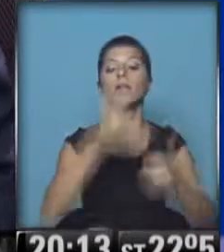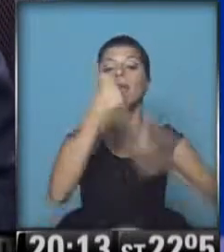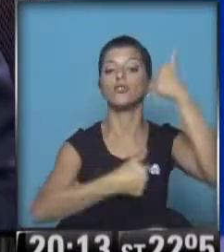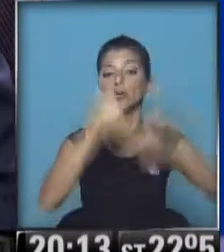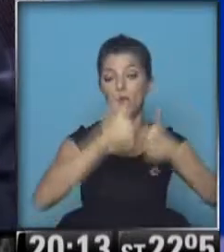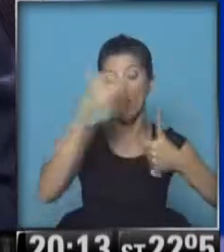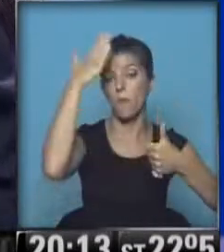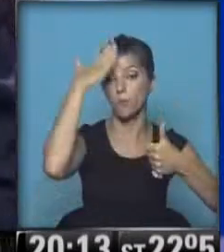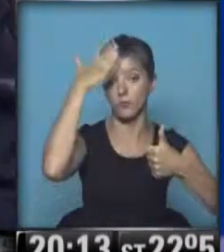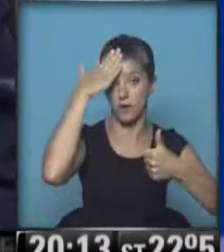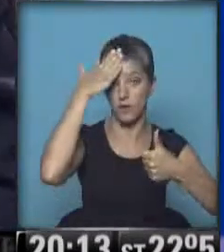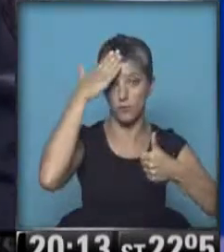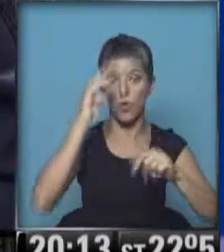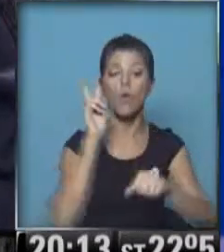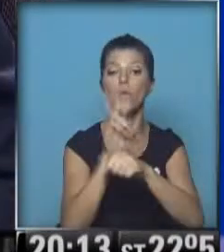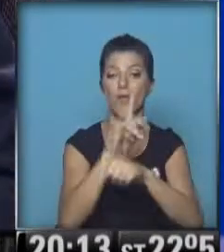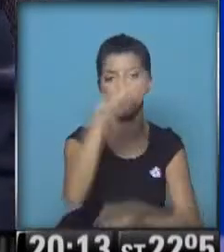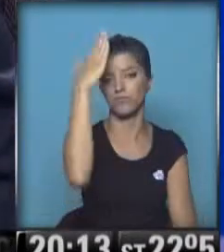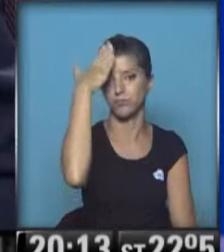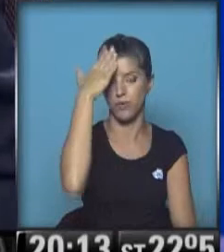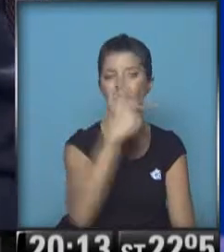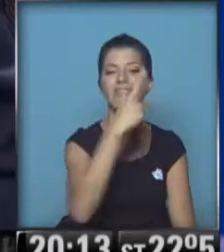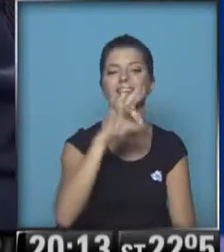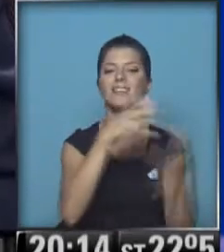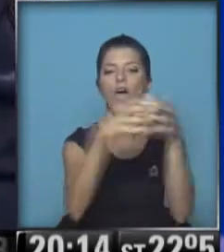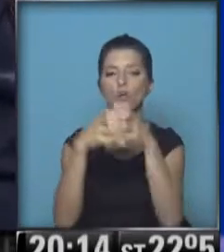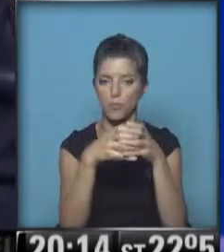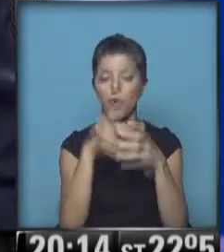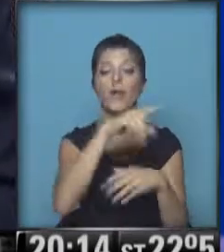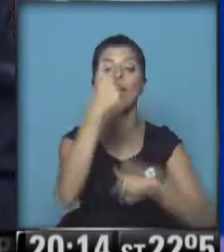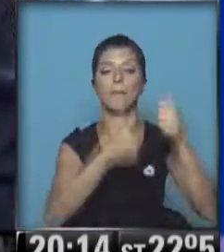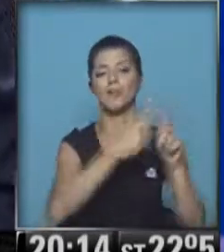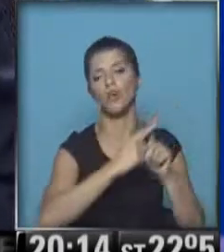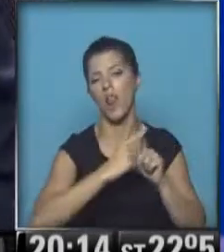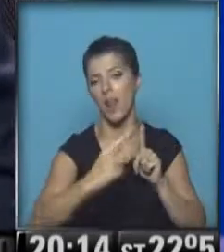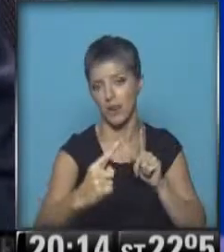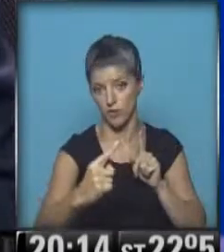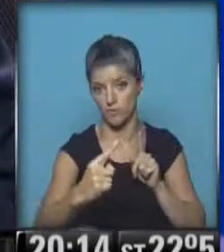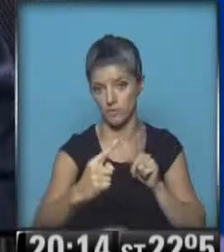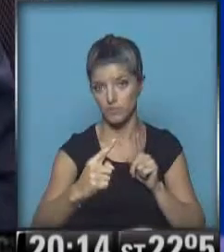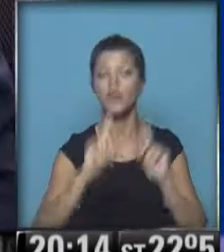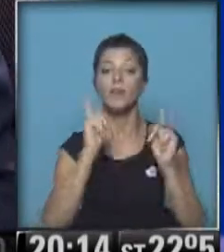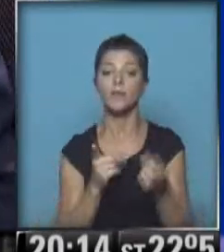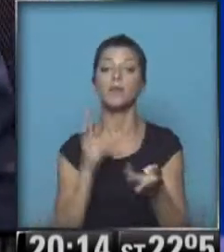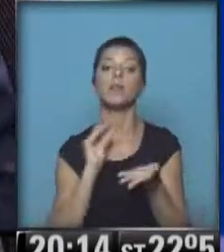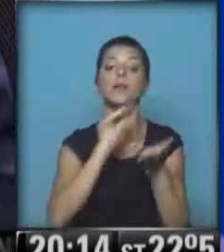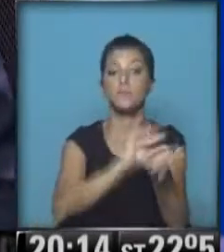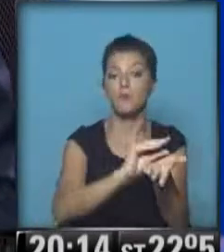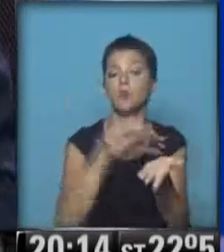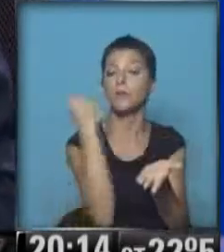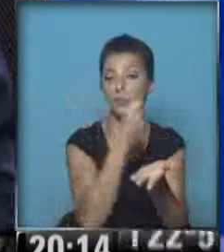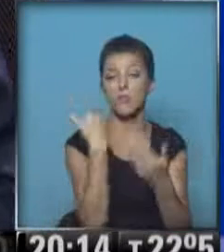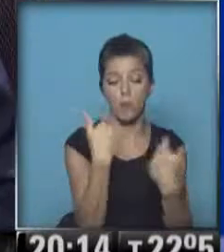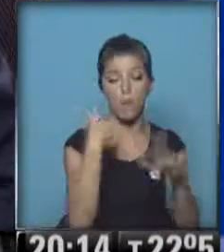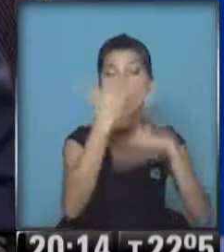defendiendo allí la cima del torneo de 30, donde es un campeonato largo y ha hecho inversiones importantes como para ganar y